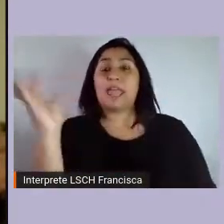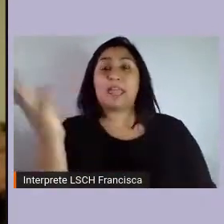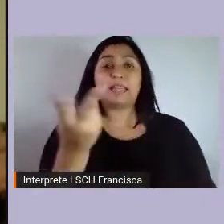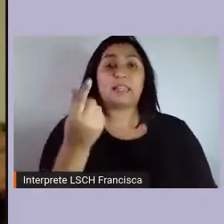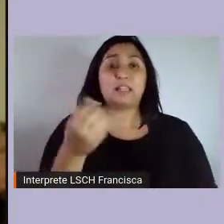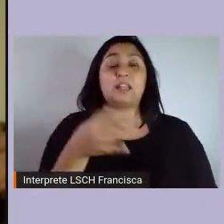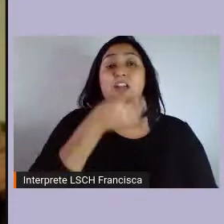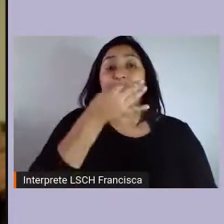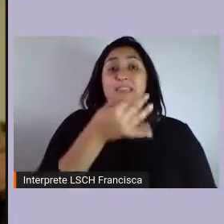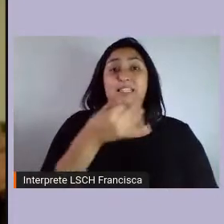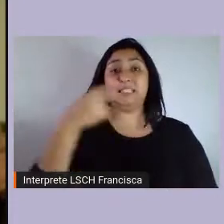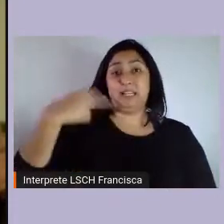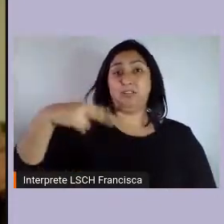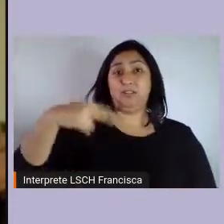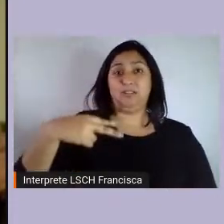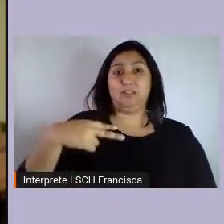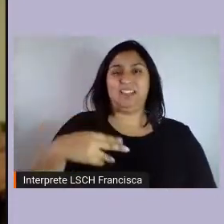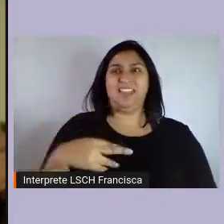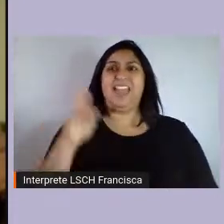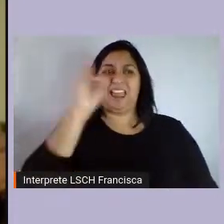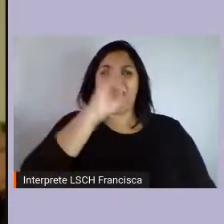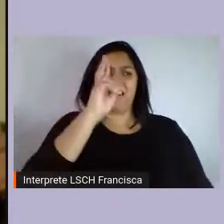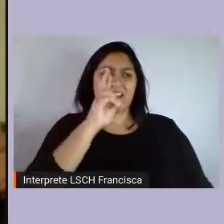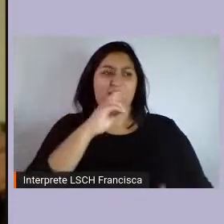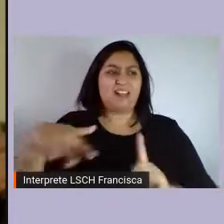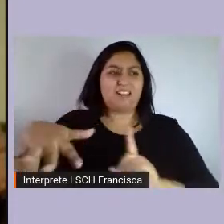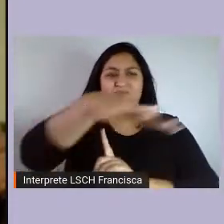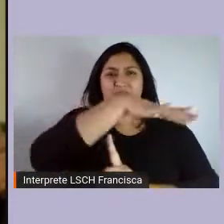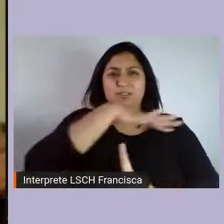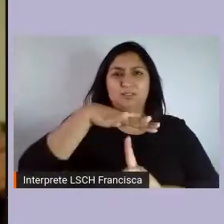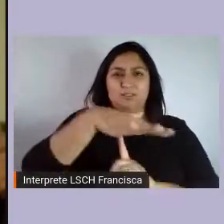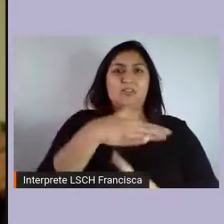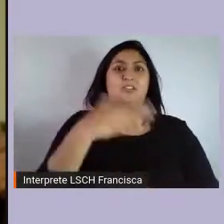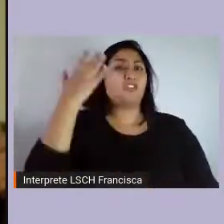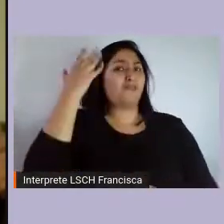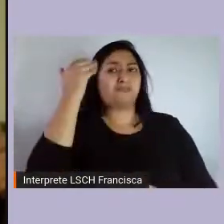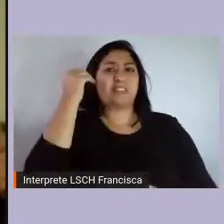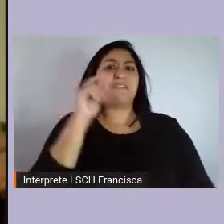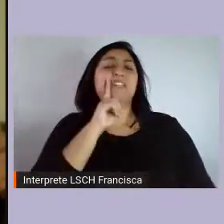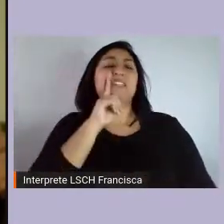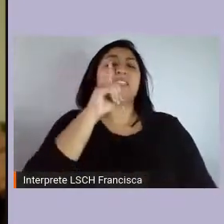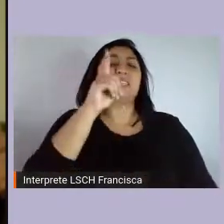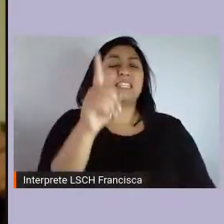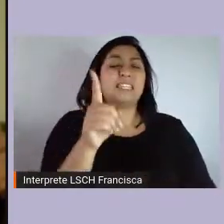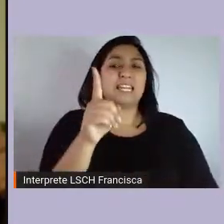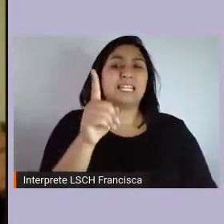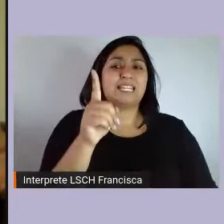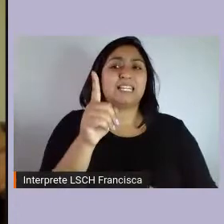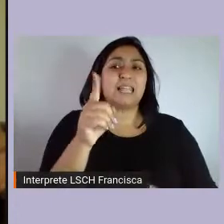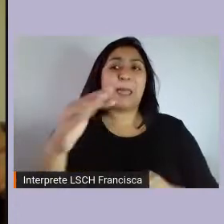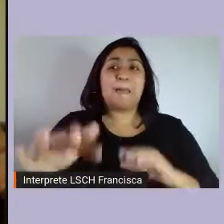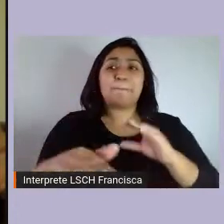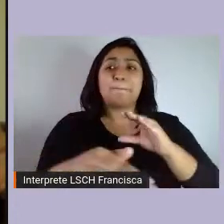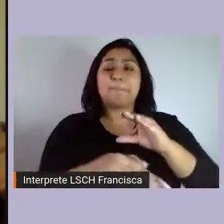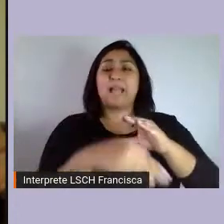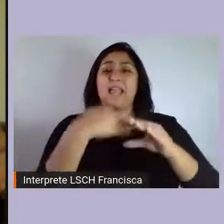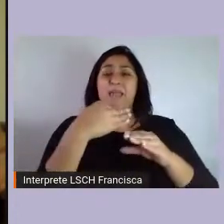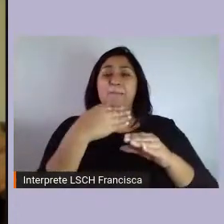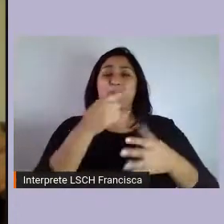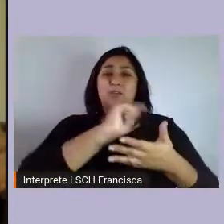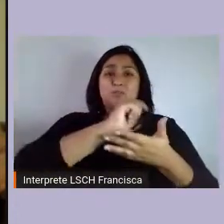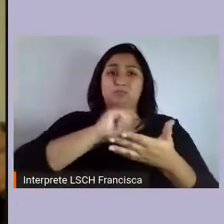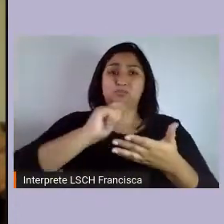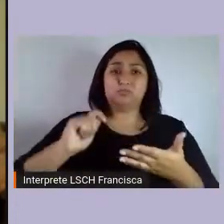que en extrañas circunstancias, no se sabe quién hizo llegar este manuscrito al Ministerio de Relaciones